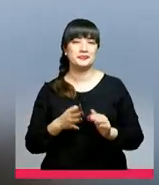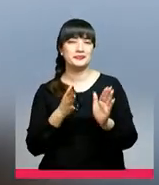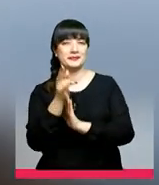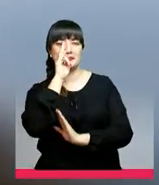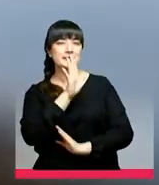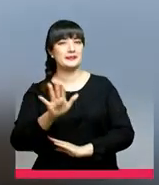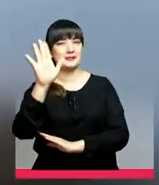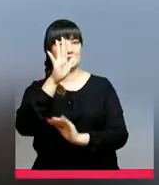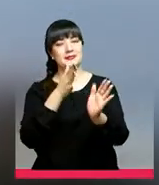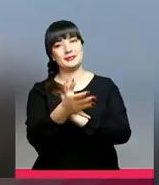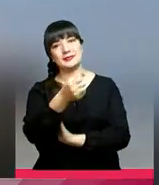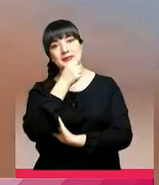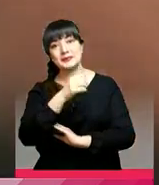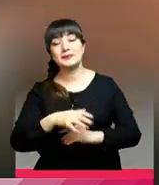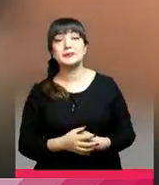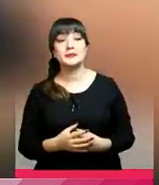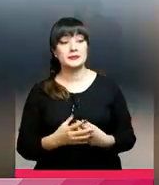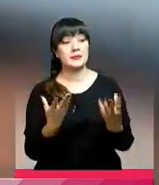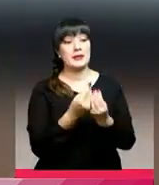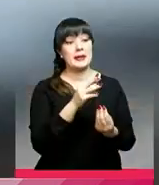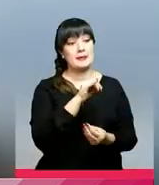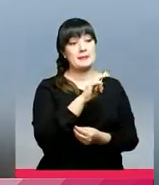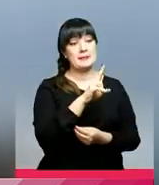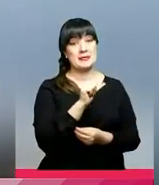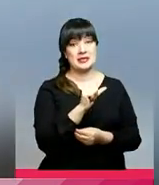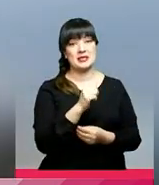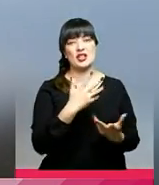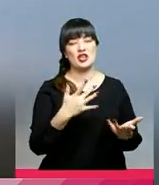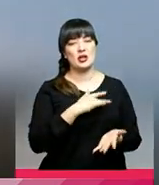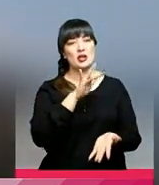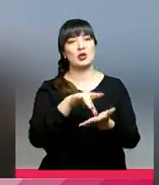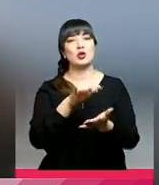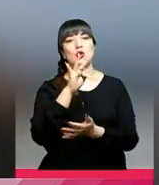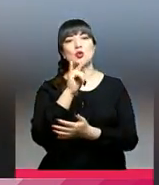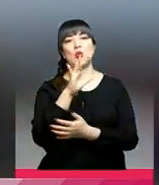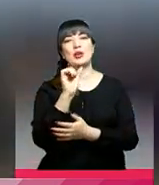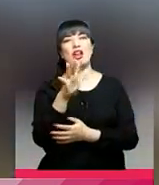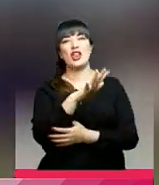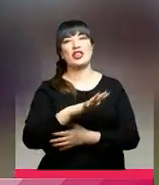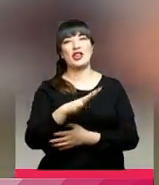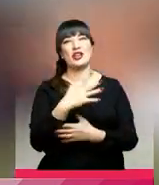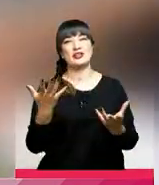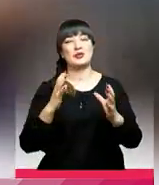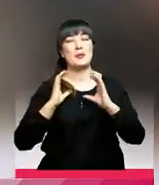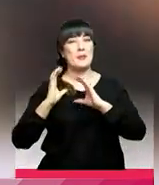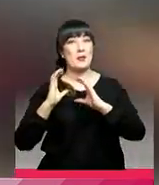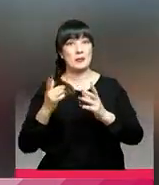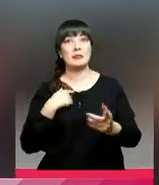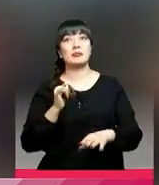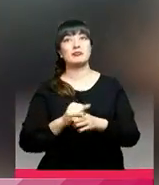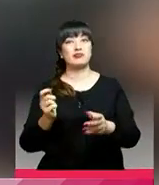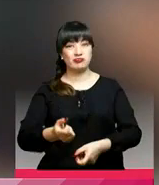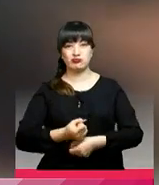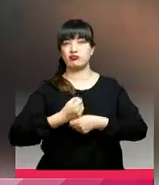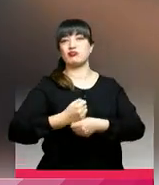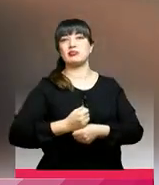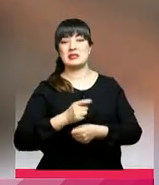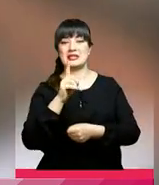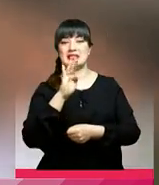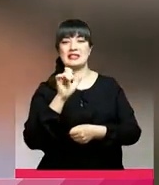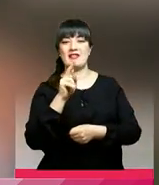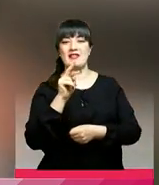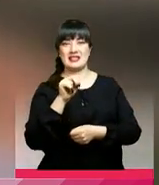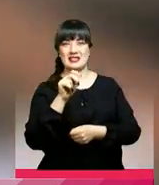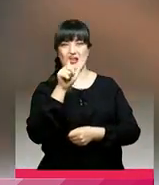La comunidad indígena Misak llegó hasta el Morro del Tulcán en Popayán. Ahí derribó la escultura del conquistador español Sebastián de Belalcázar.